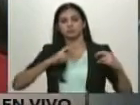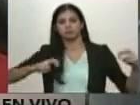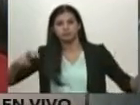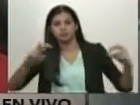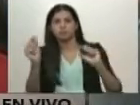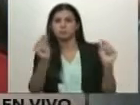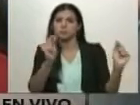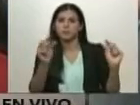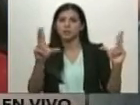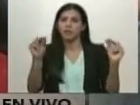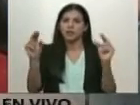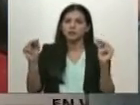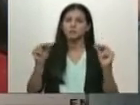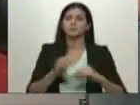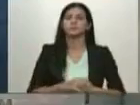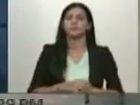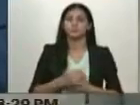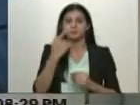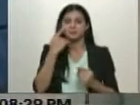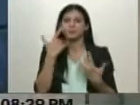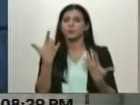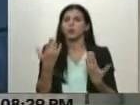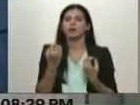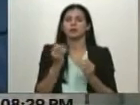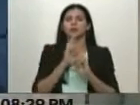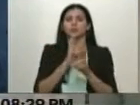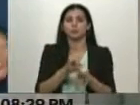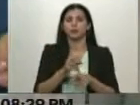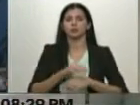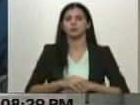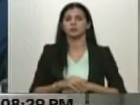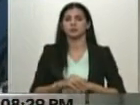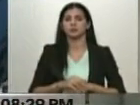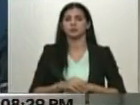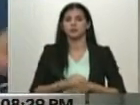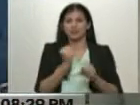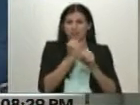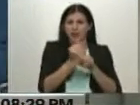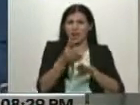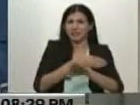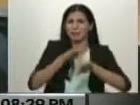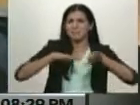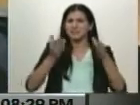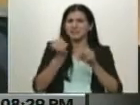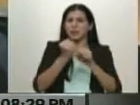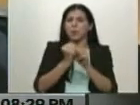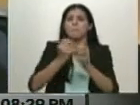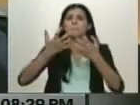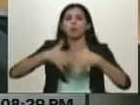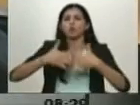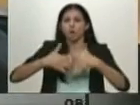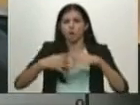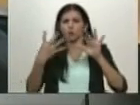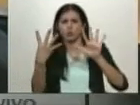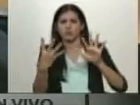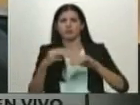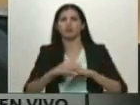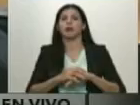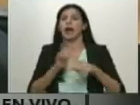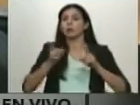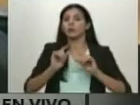revisando los resultados de los motores, de las mesas